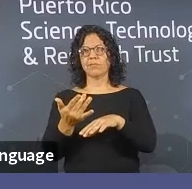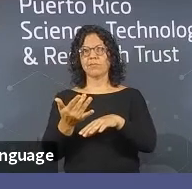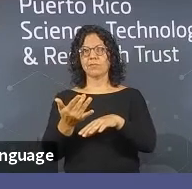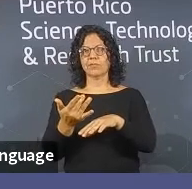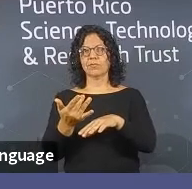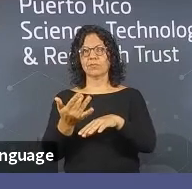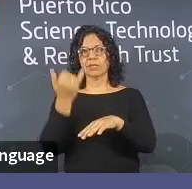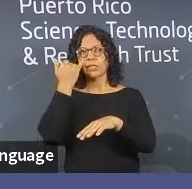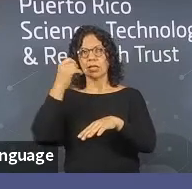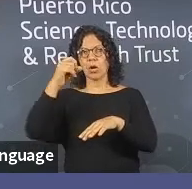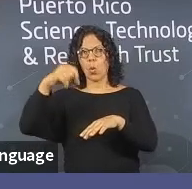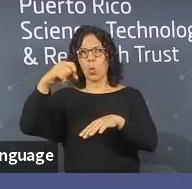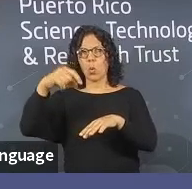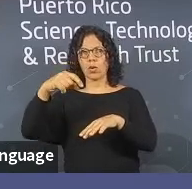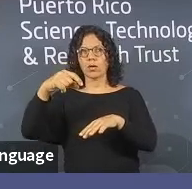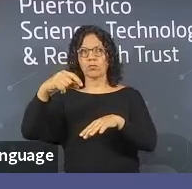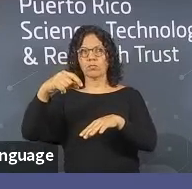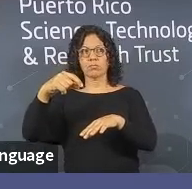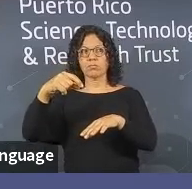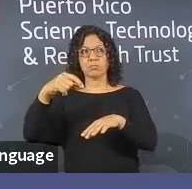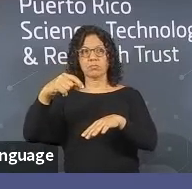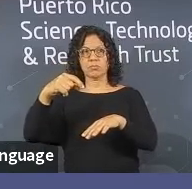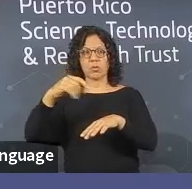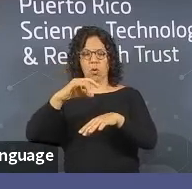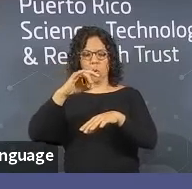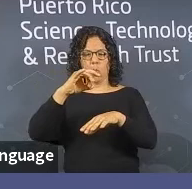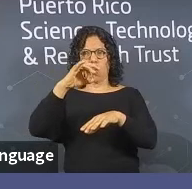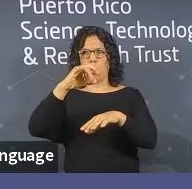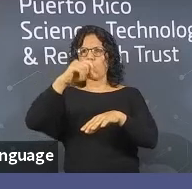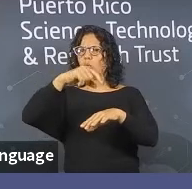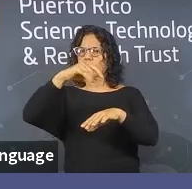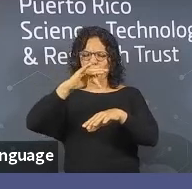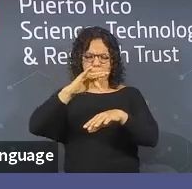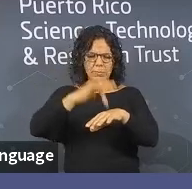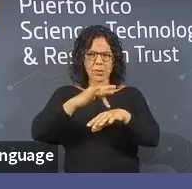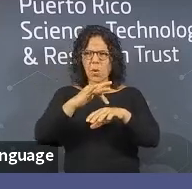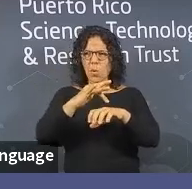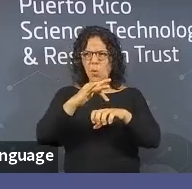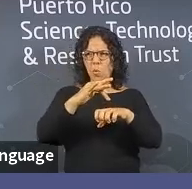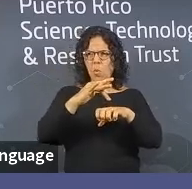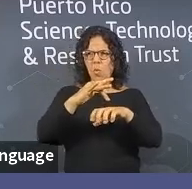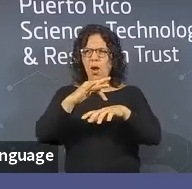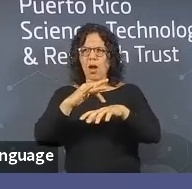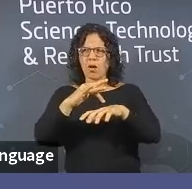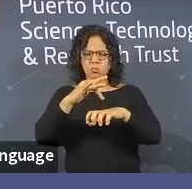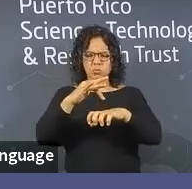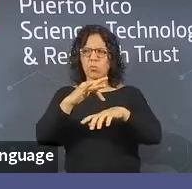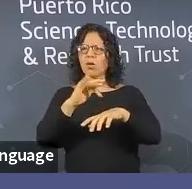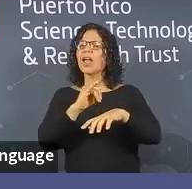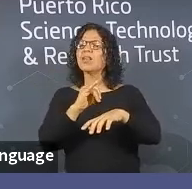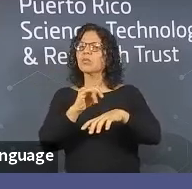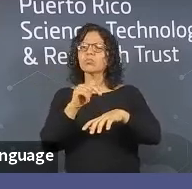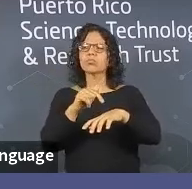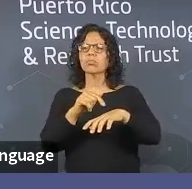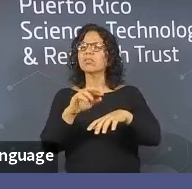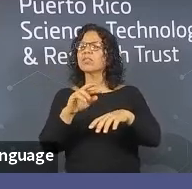una vez que una gota toca el filamento, se contrae y se retrae. Entonces, esta contracción y retracción manda un impulso eléctrico y